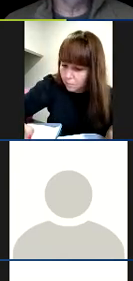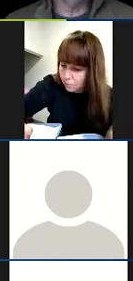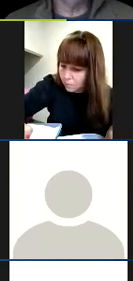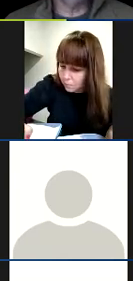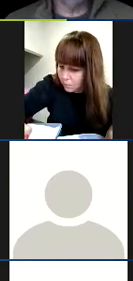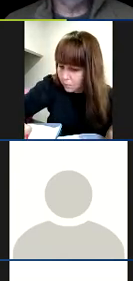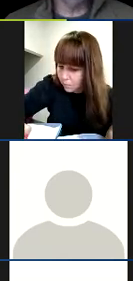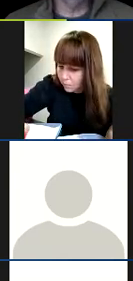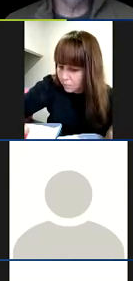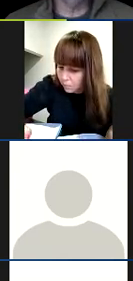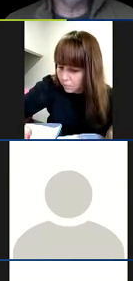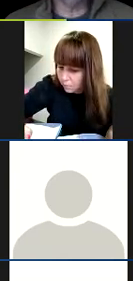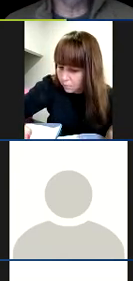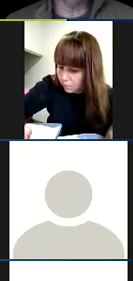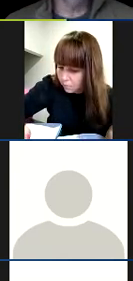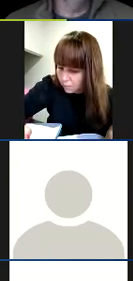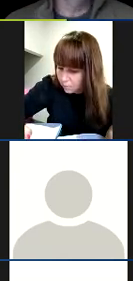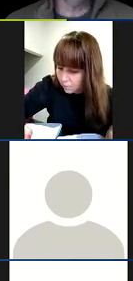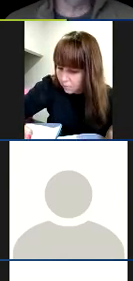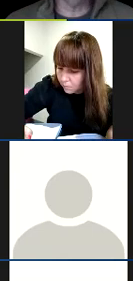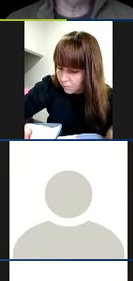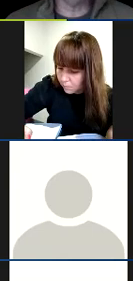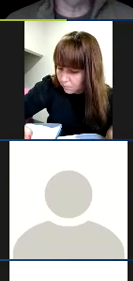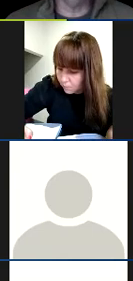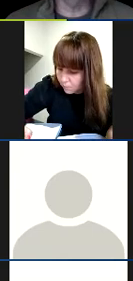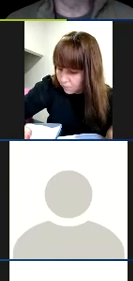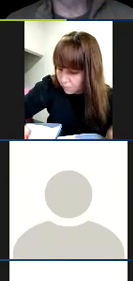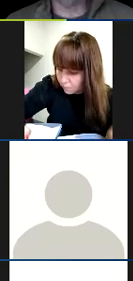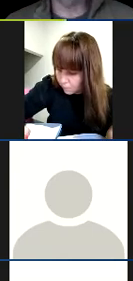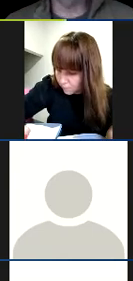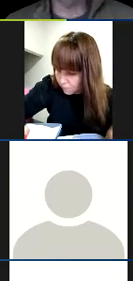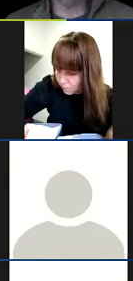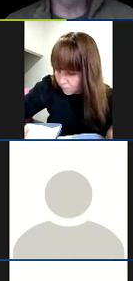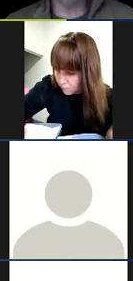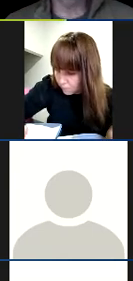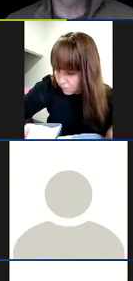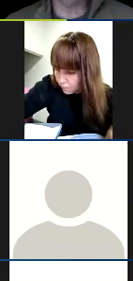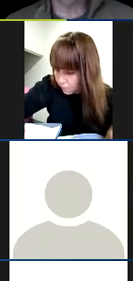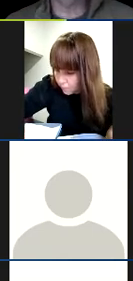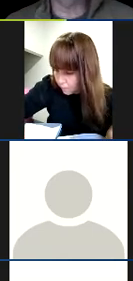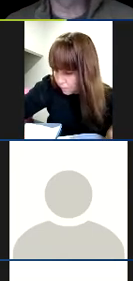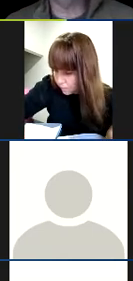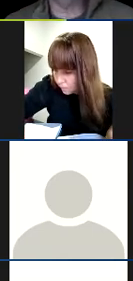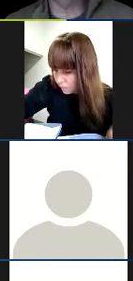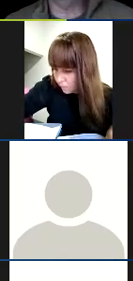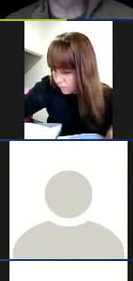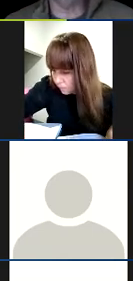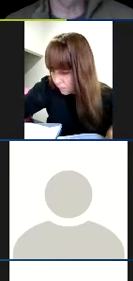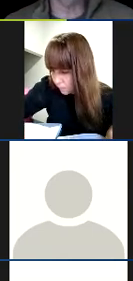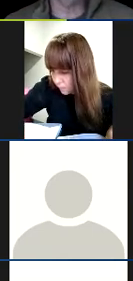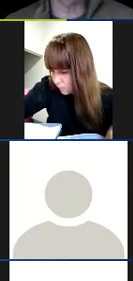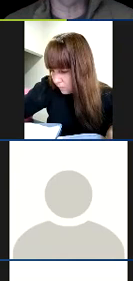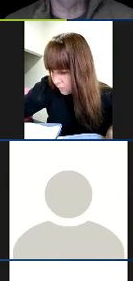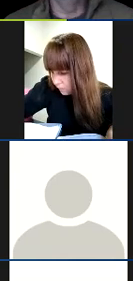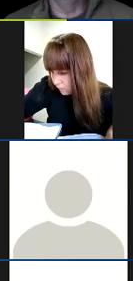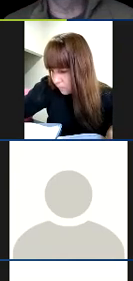las utilidades, los beneficios se distribuyen en proporción al aporte, ¿no es cierto? Si yo hice en el capital social un aporte